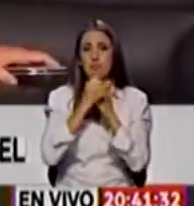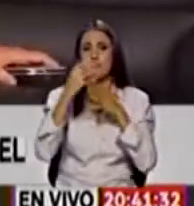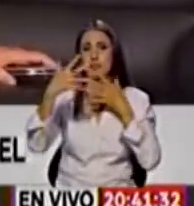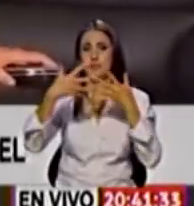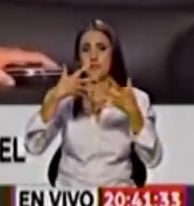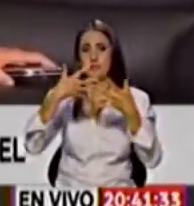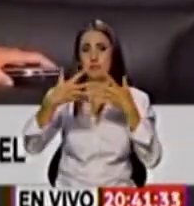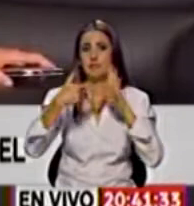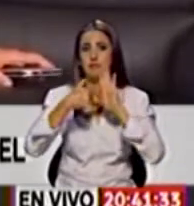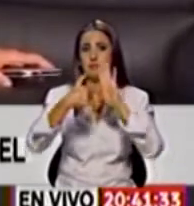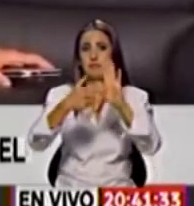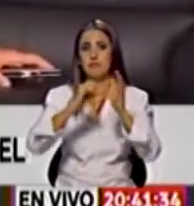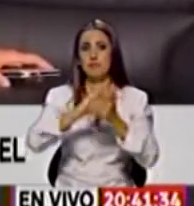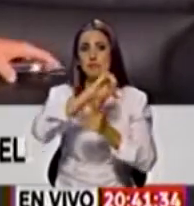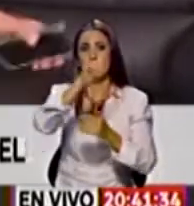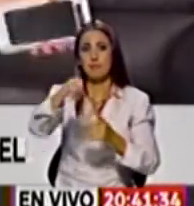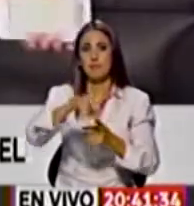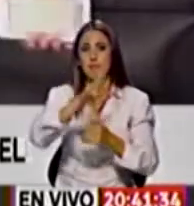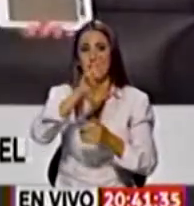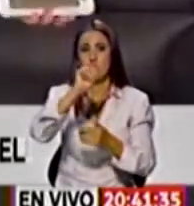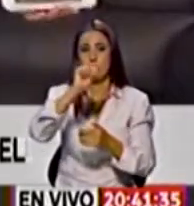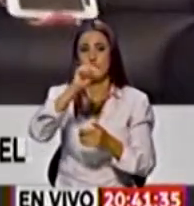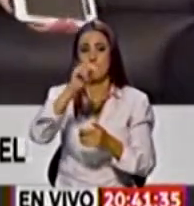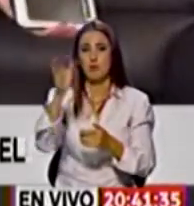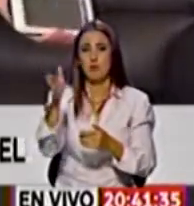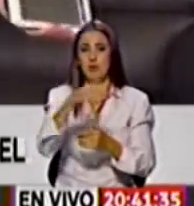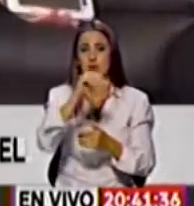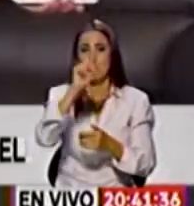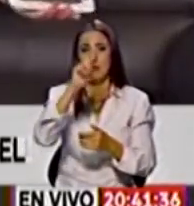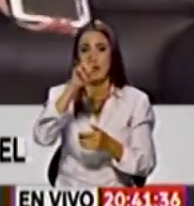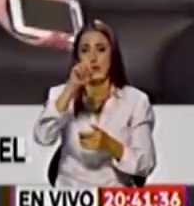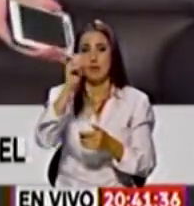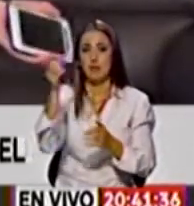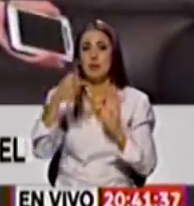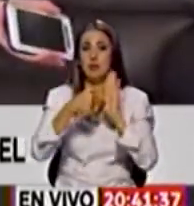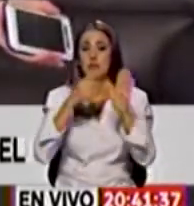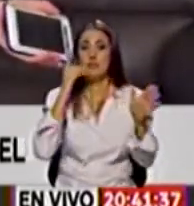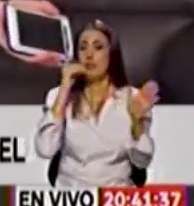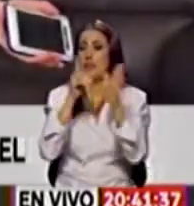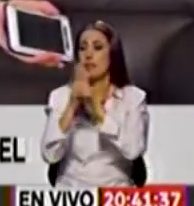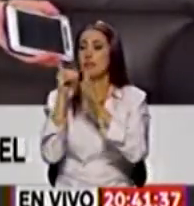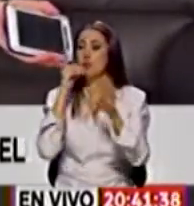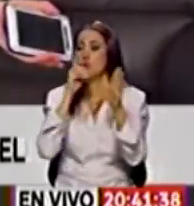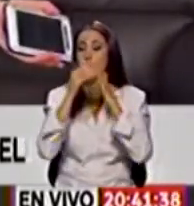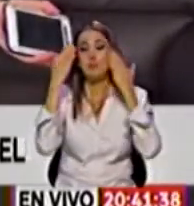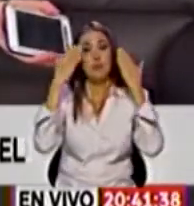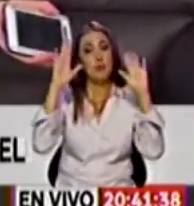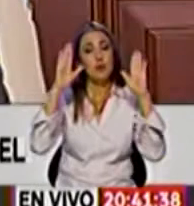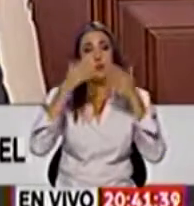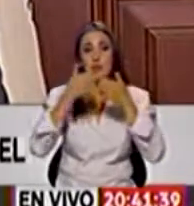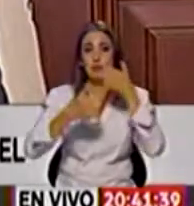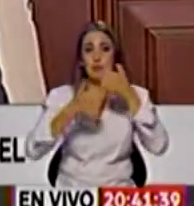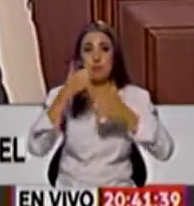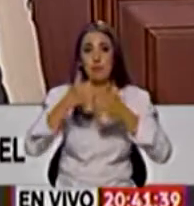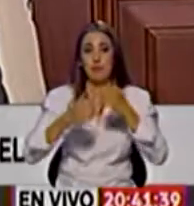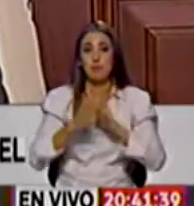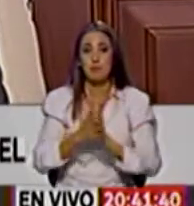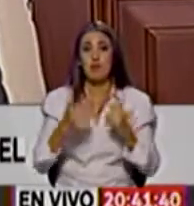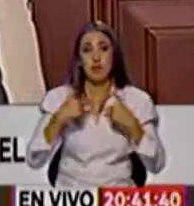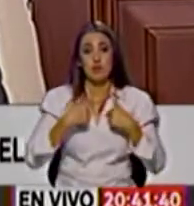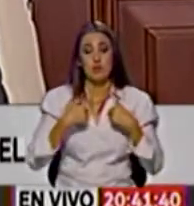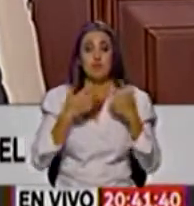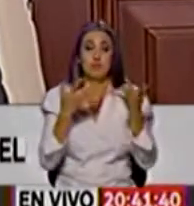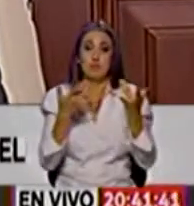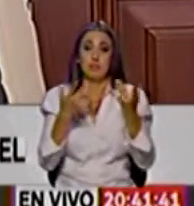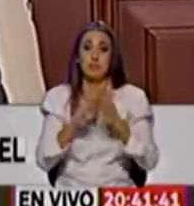espera que su antecesor Juan Carlos Martínez y demás funcionarios de carrera denuncien en caso de conocer cualquier tipo de irregularidad. Yo espero que en un máximo